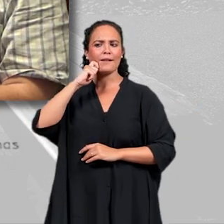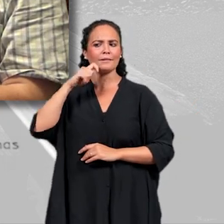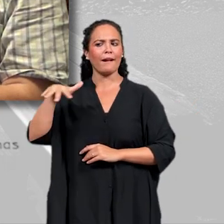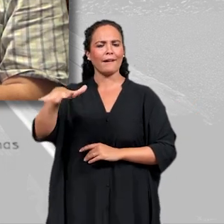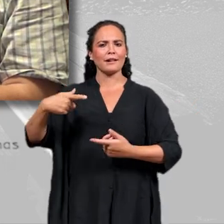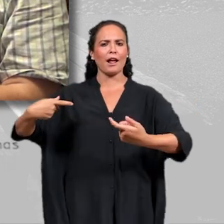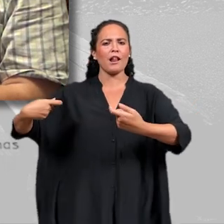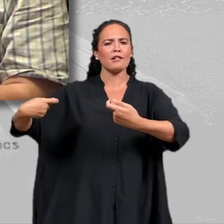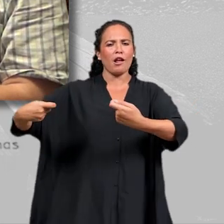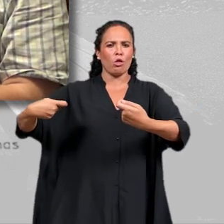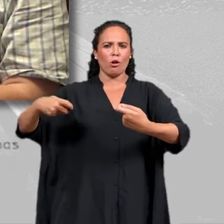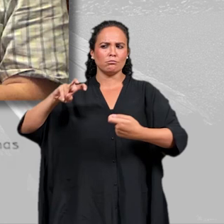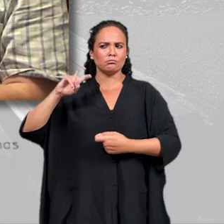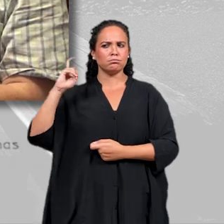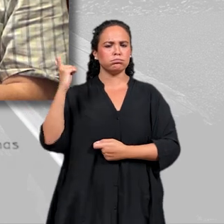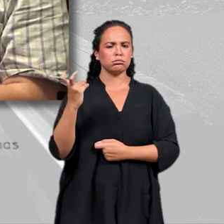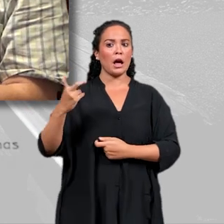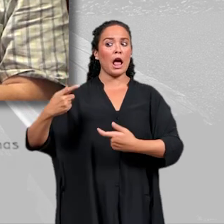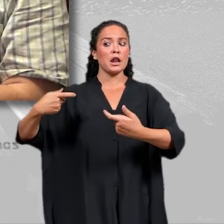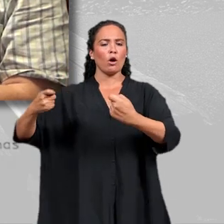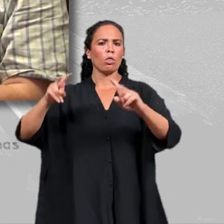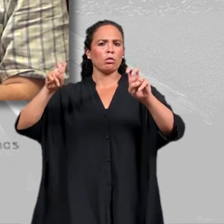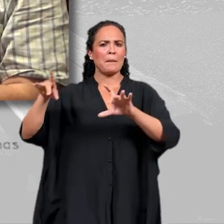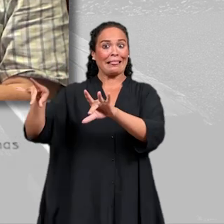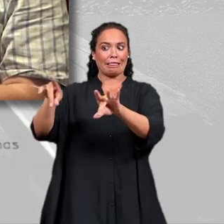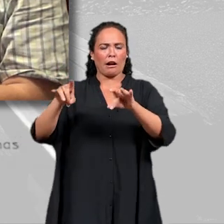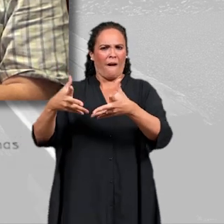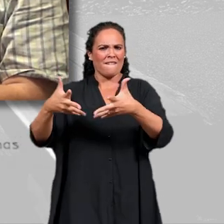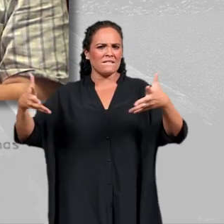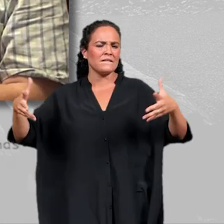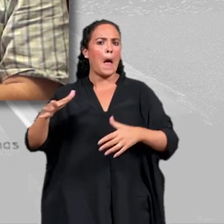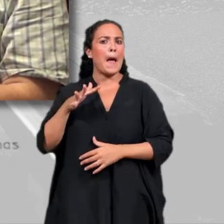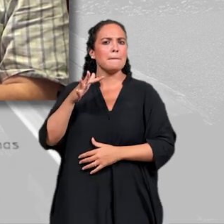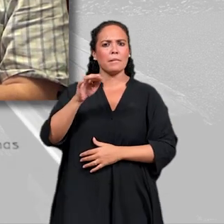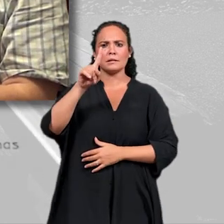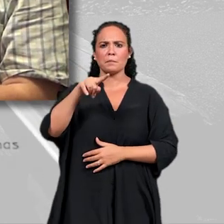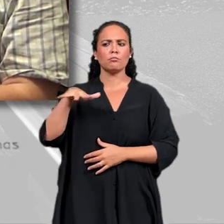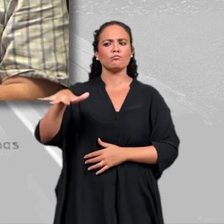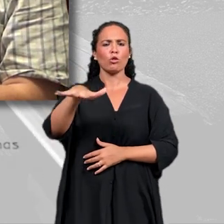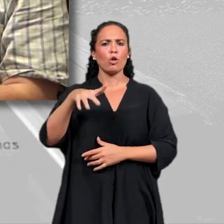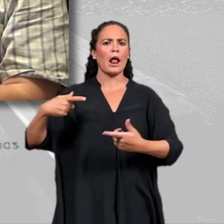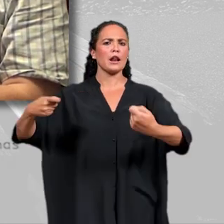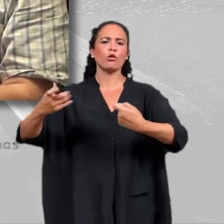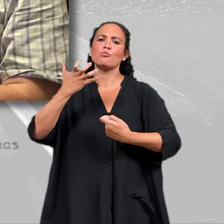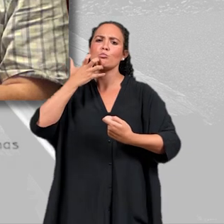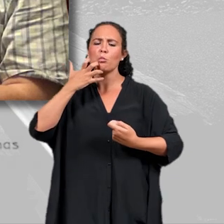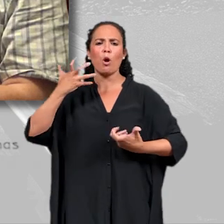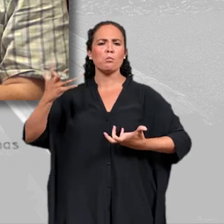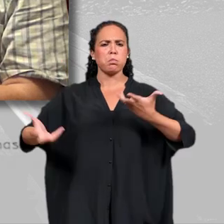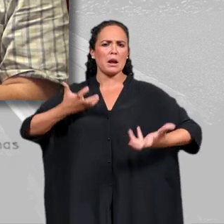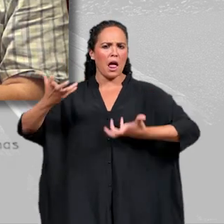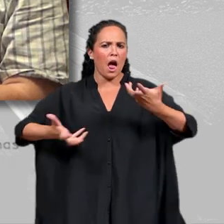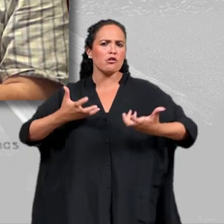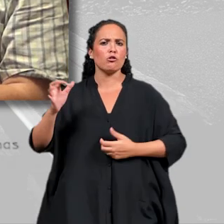tenían negocio tanto en cuanto a terrenos como en cuanto a negocios, por ejemplo, de balneario o